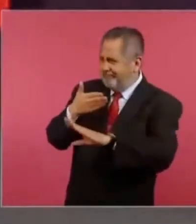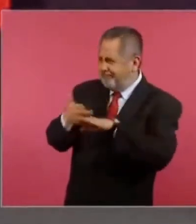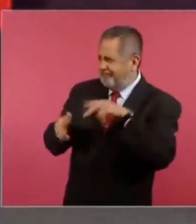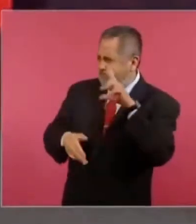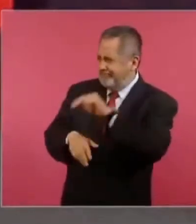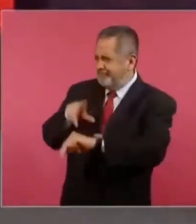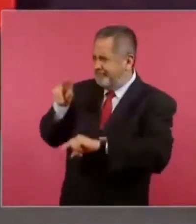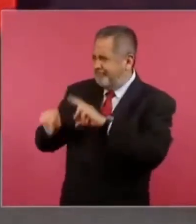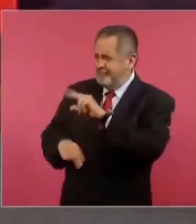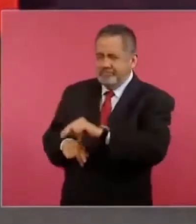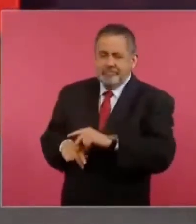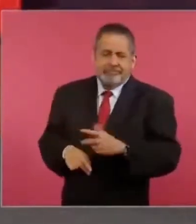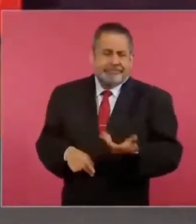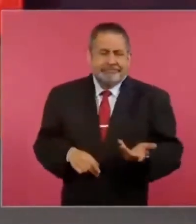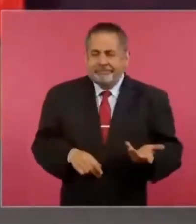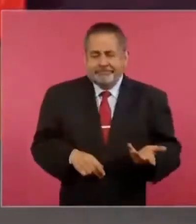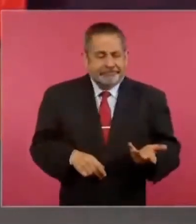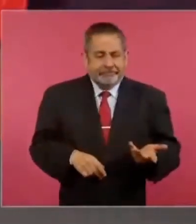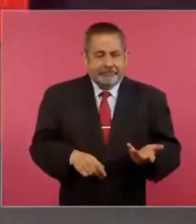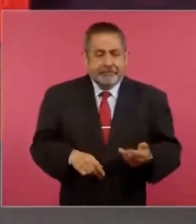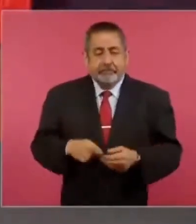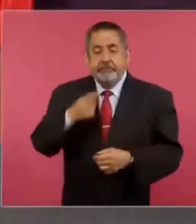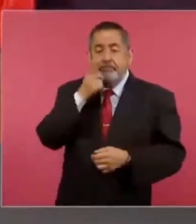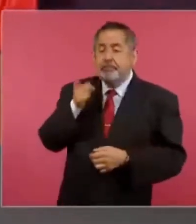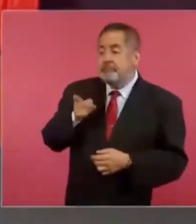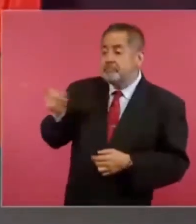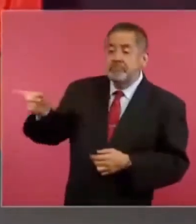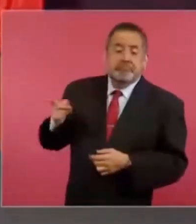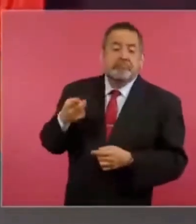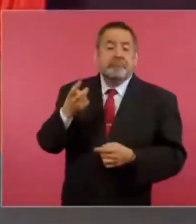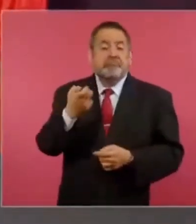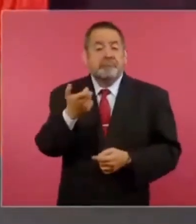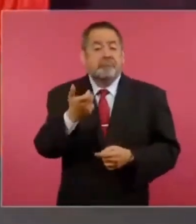Están diciendo que nosotros nos vamos a robar